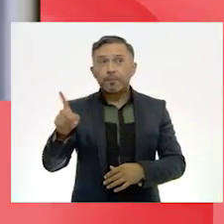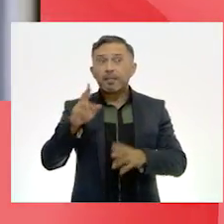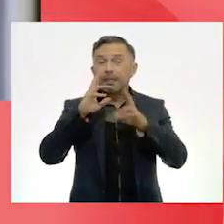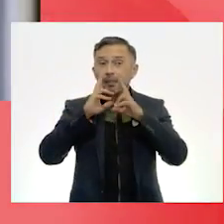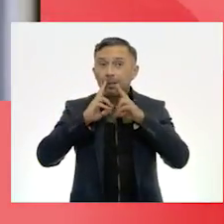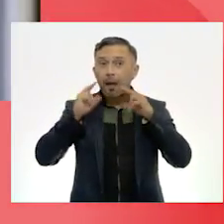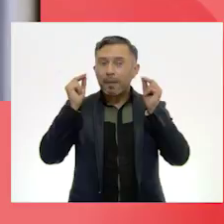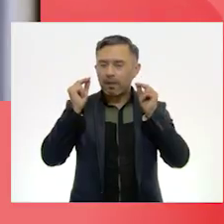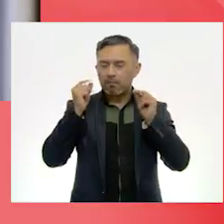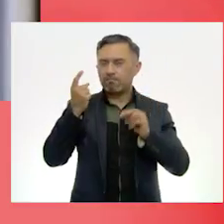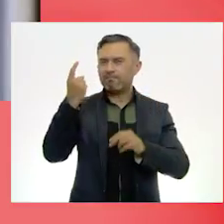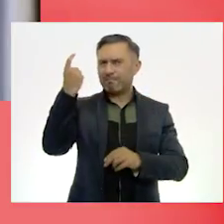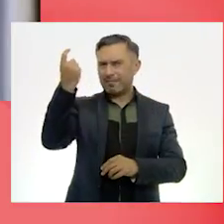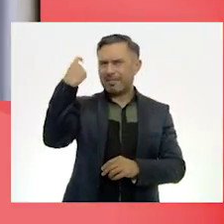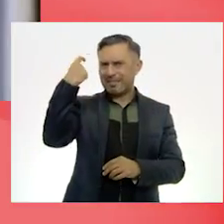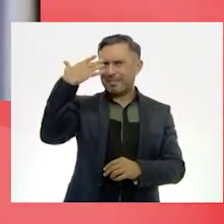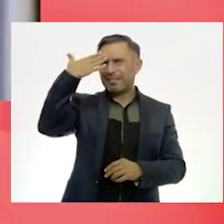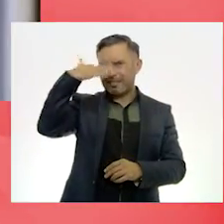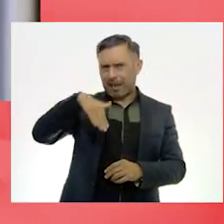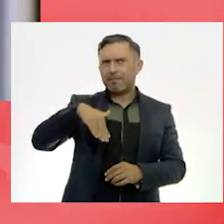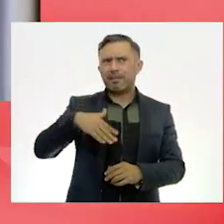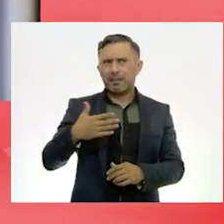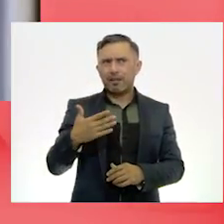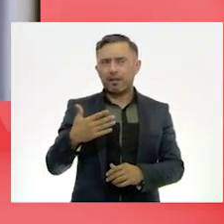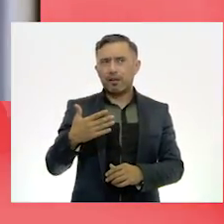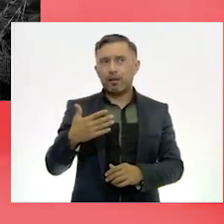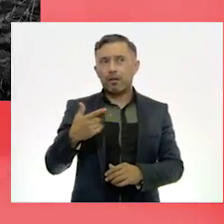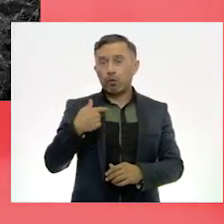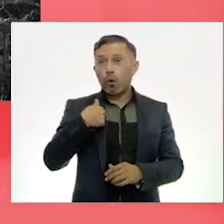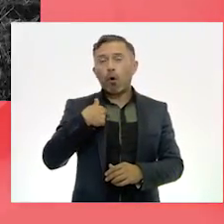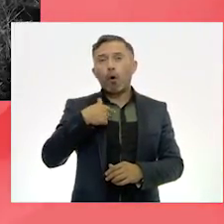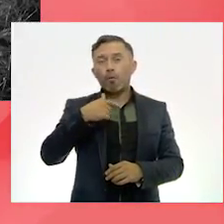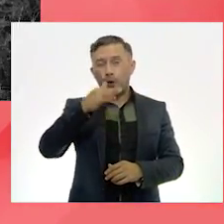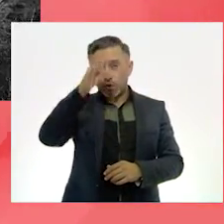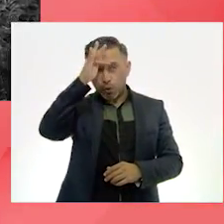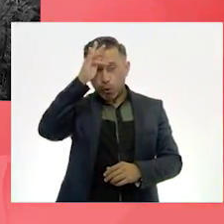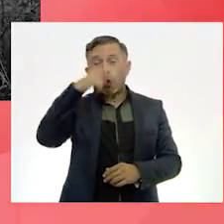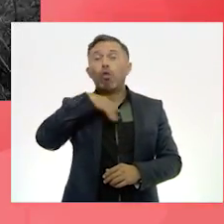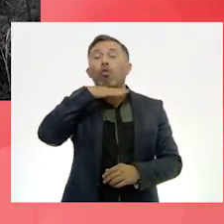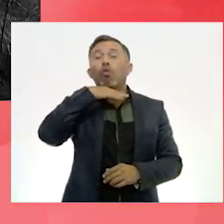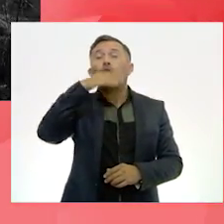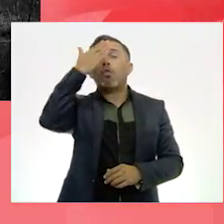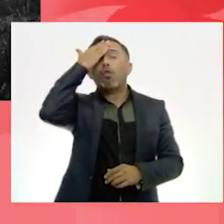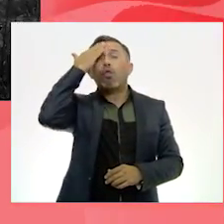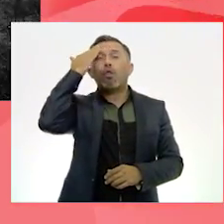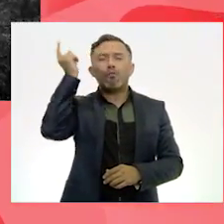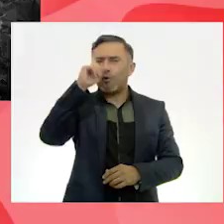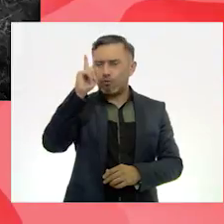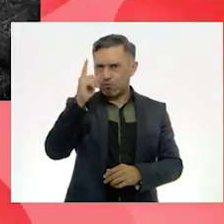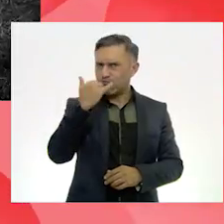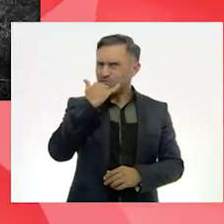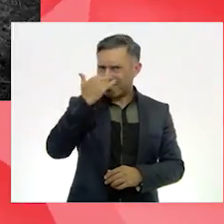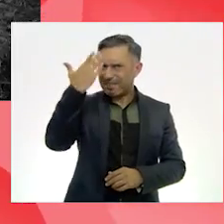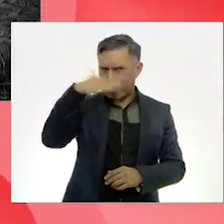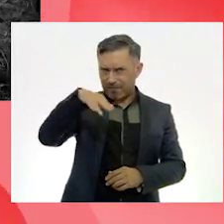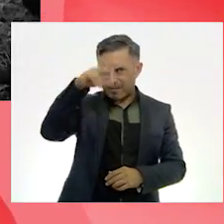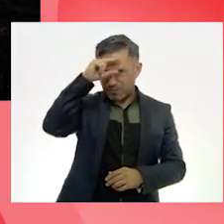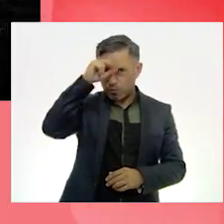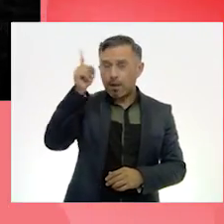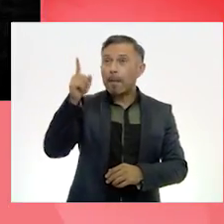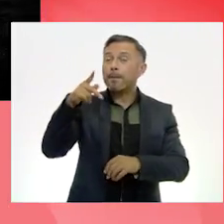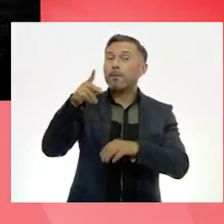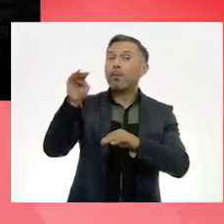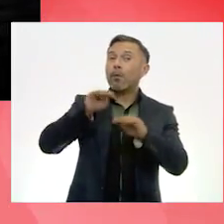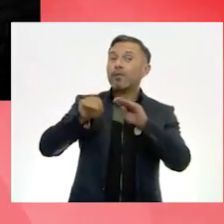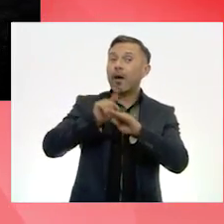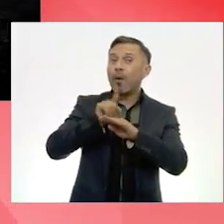pues sabía, ¿no? O sea, qué onda, o sea, no era nada ingenuo, ¿no? Entonces era muy desconfiado, sube a La Piedra Encimada con su gente